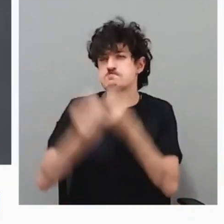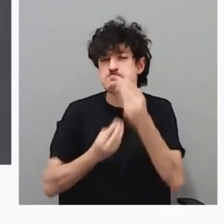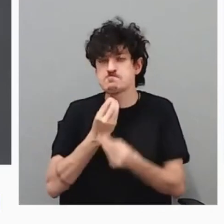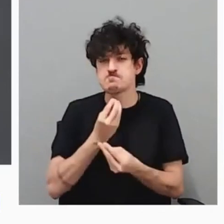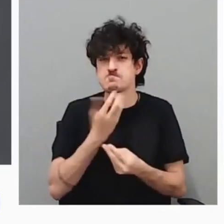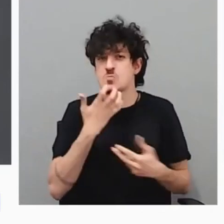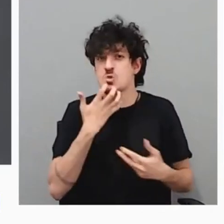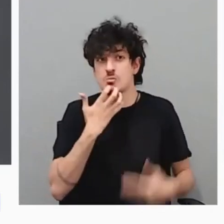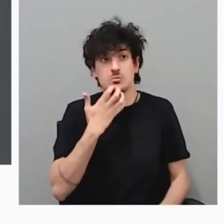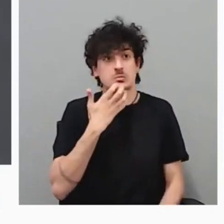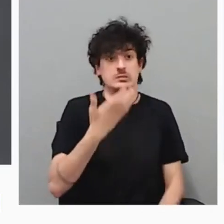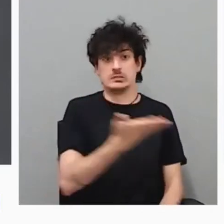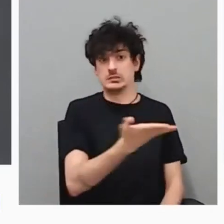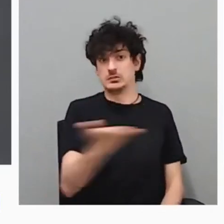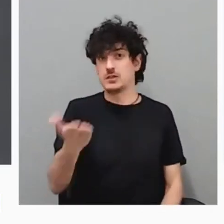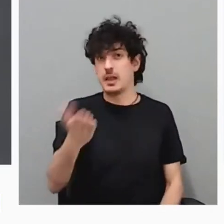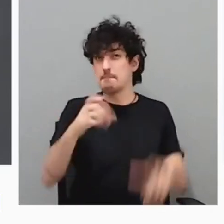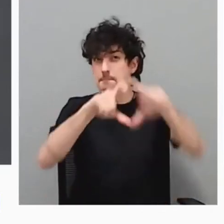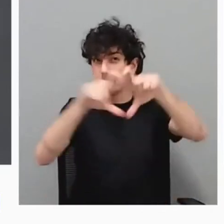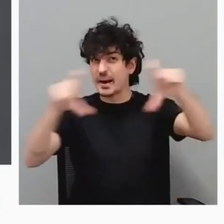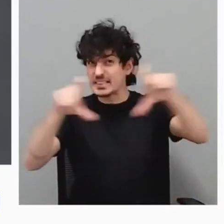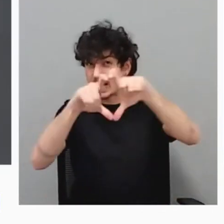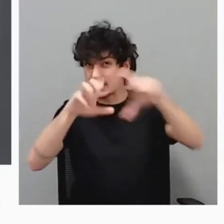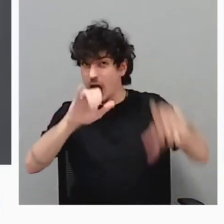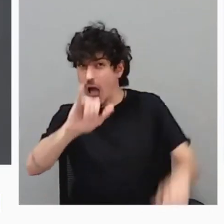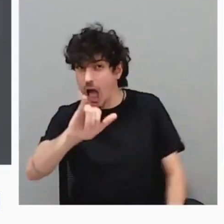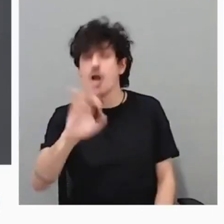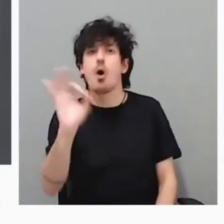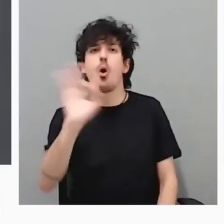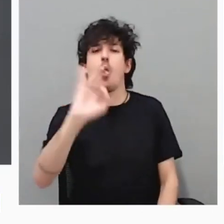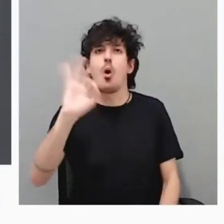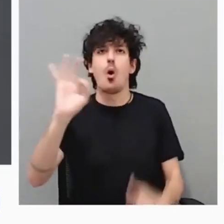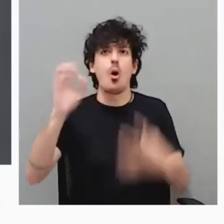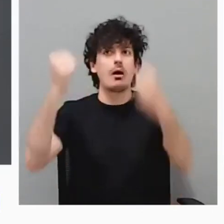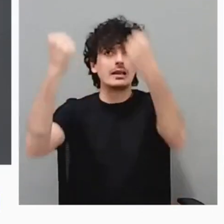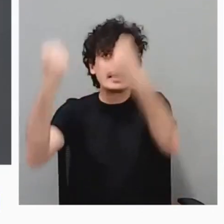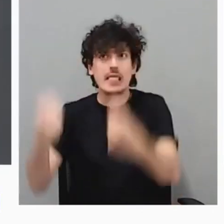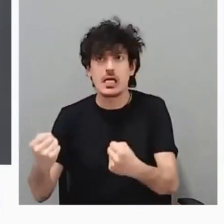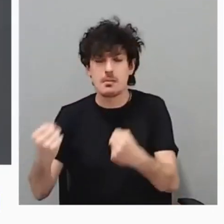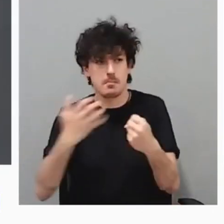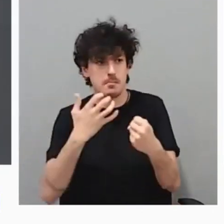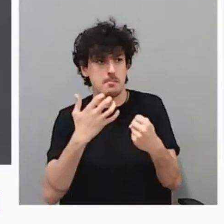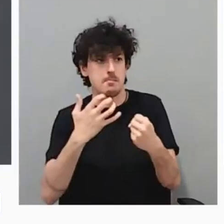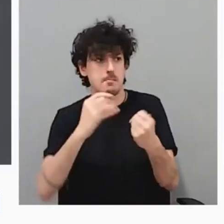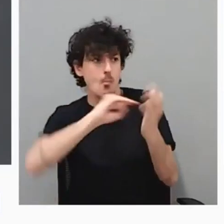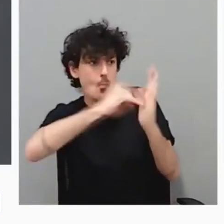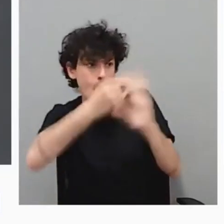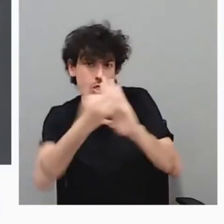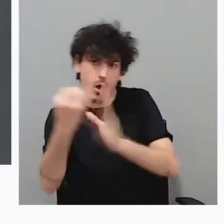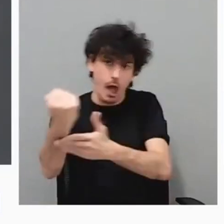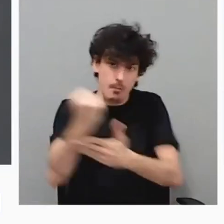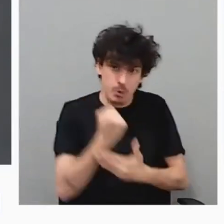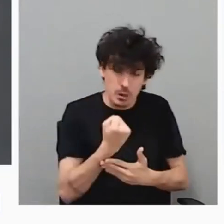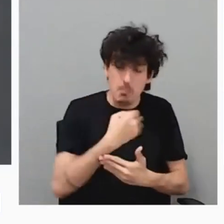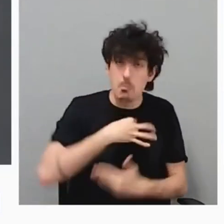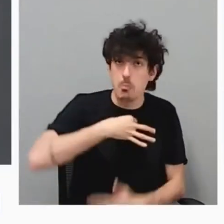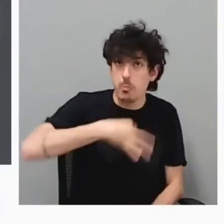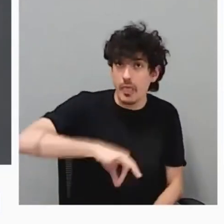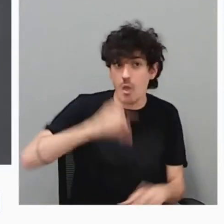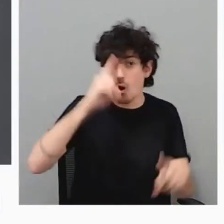que tengáis empresas o entidades que puedan apoyar proyectos, ¿vale?, como los nuestros, para que lleguen a más